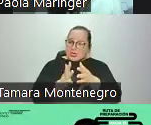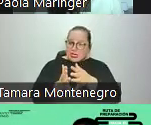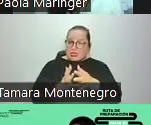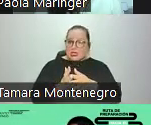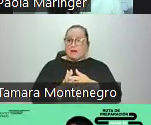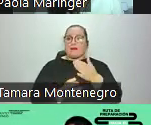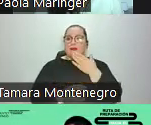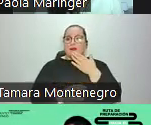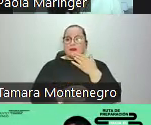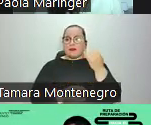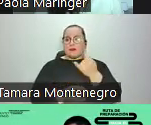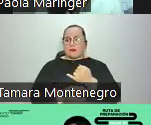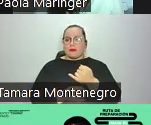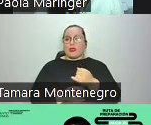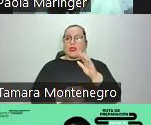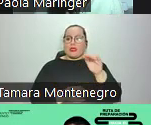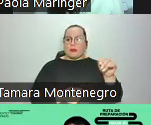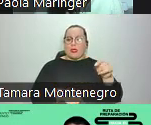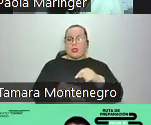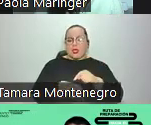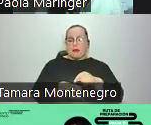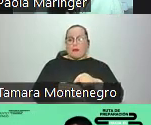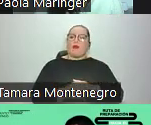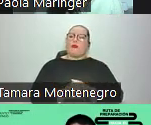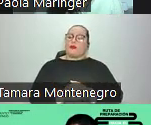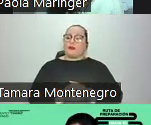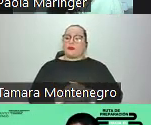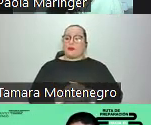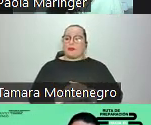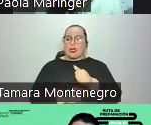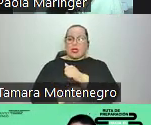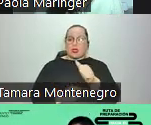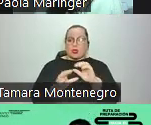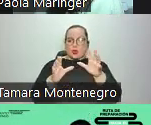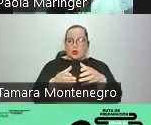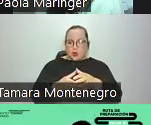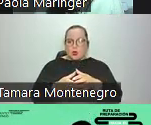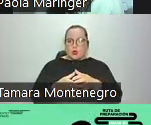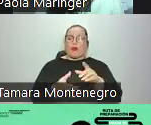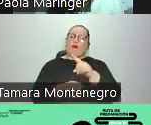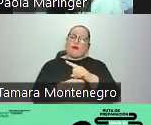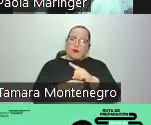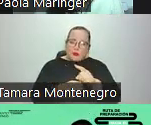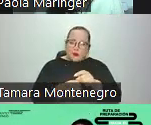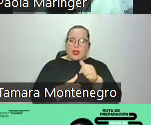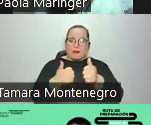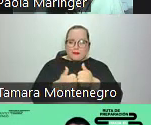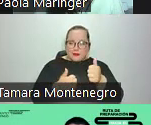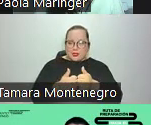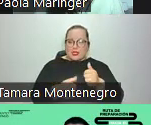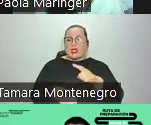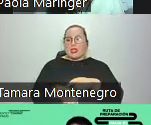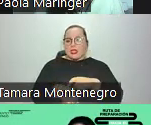quien voy a aprovechar la instancia de despedir por honor al tiempo, y también a todo el equipo de Brújula Profesional, conjunto con la Dirección de Experiencias de Estudiantes